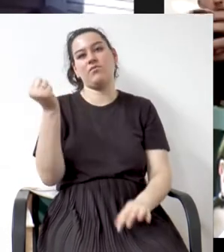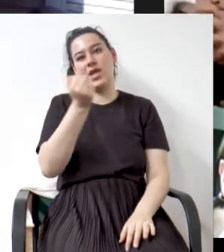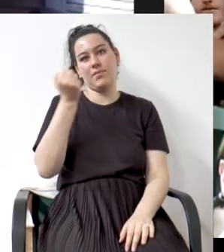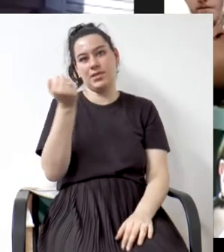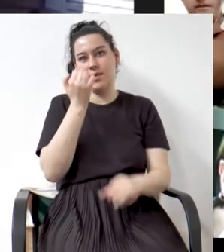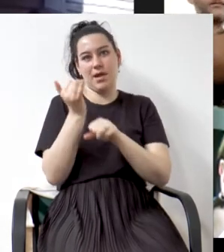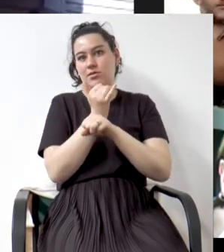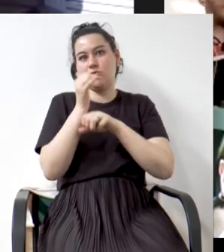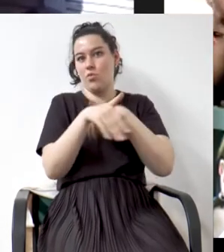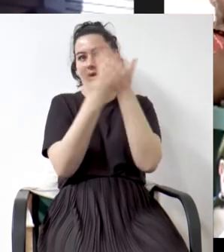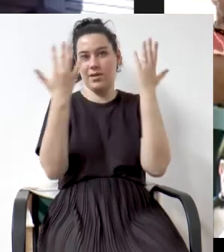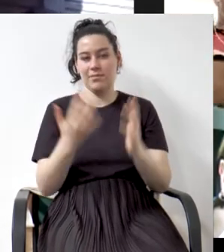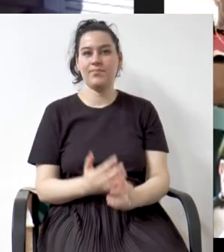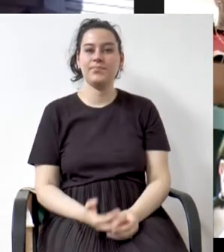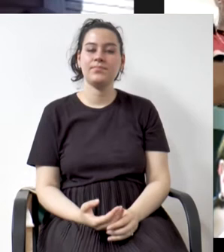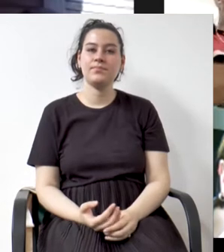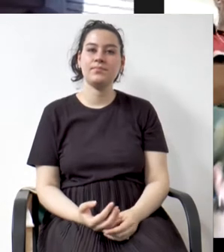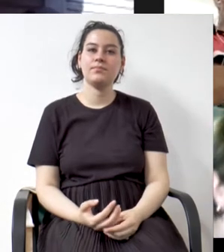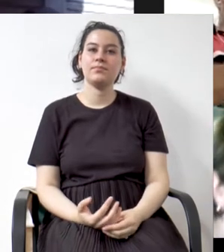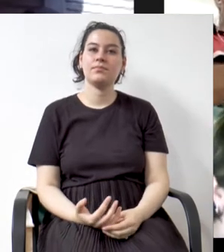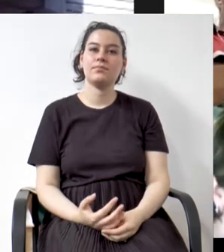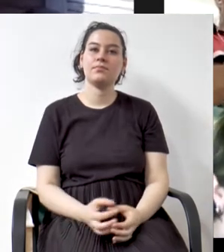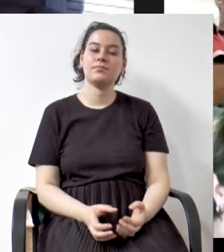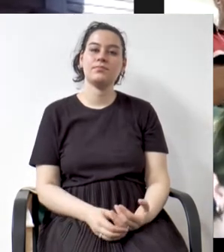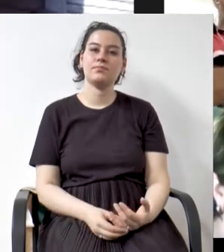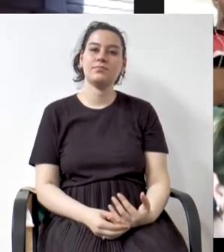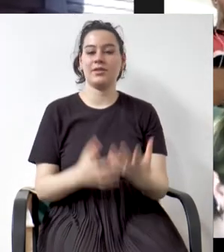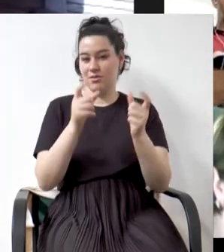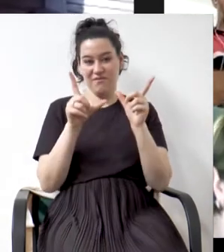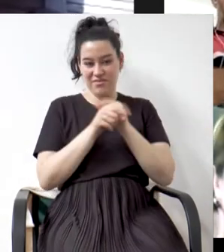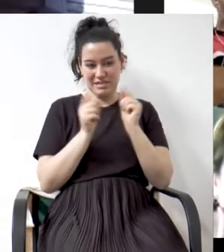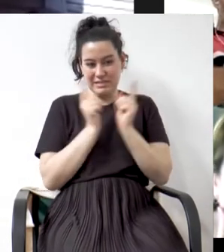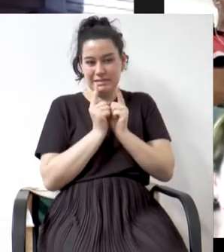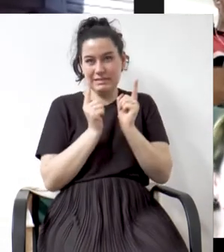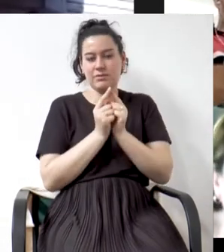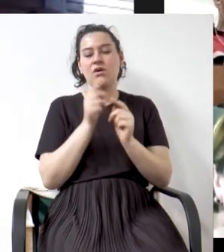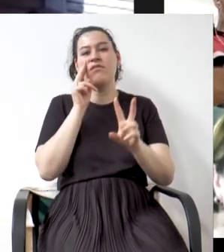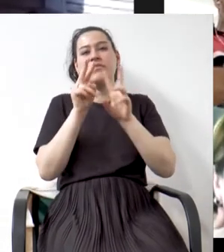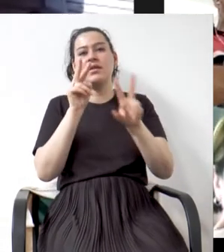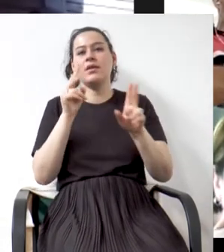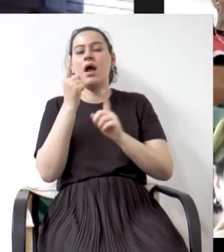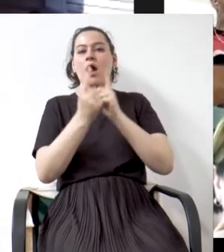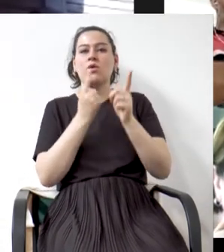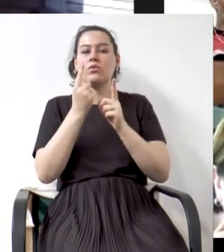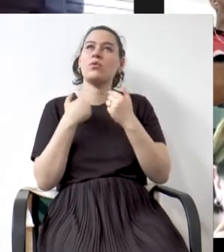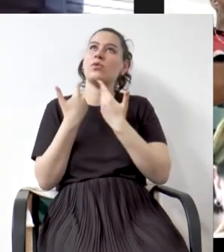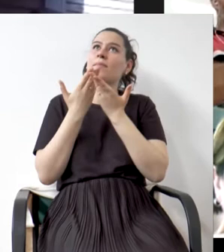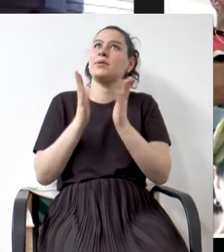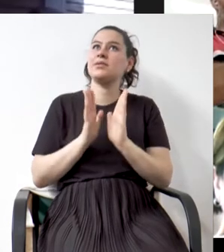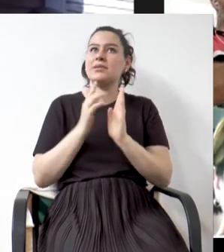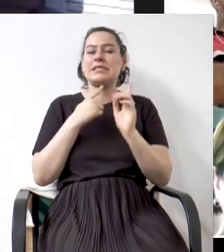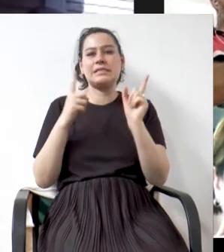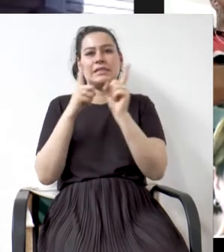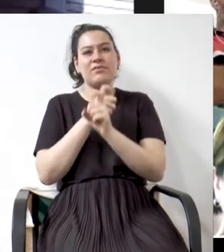fundamental para cualquier institución. El preámbulo lo quiero cerrar porque estuve viendo algunas... Al principio